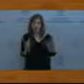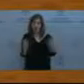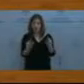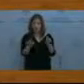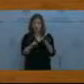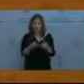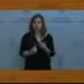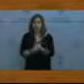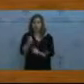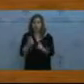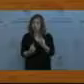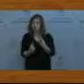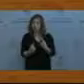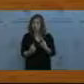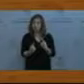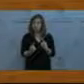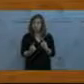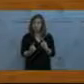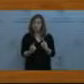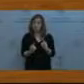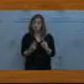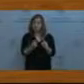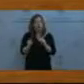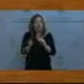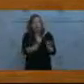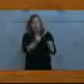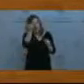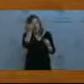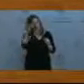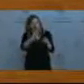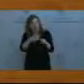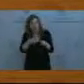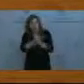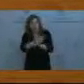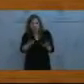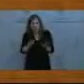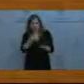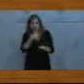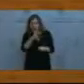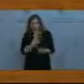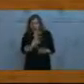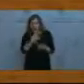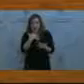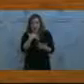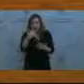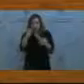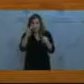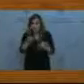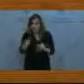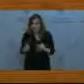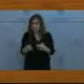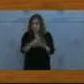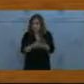grupos han convertido en un debate ideológico, algo que no lo es, algo que es un debate puramente